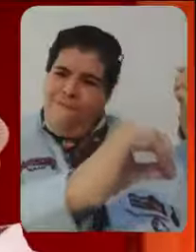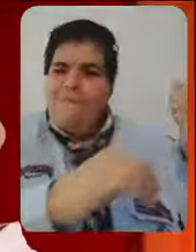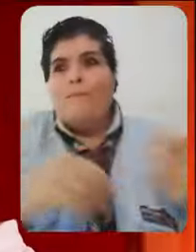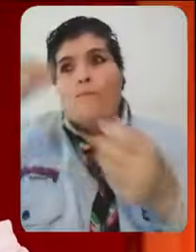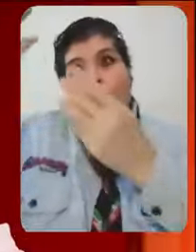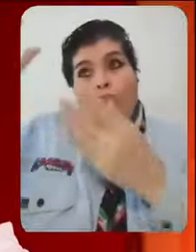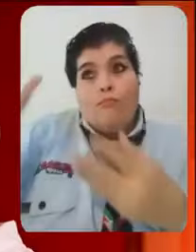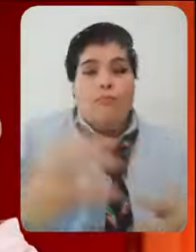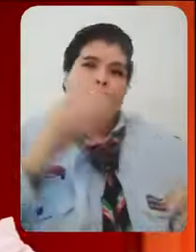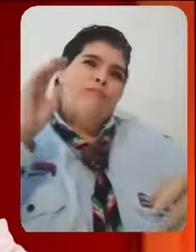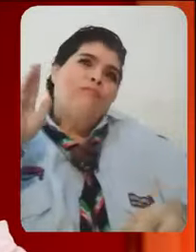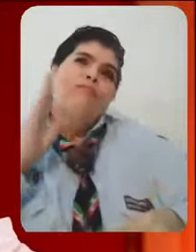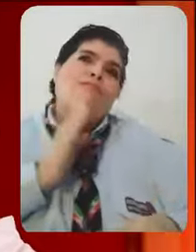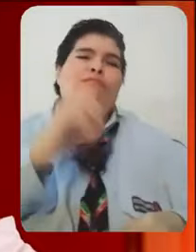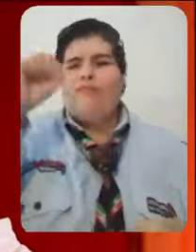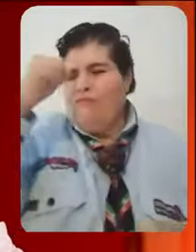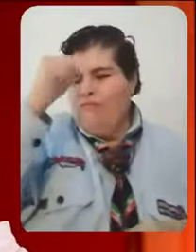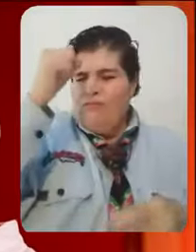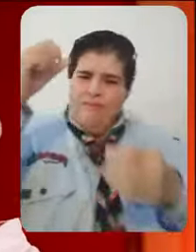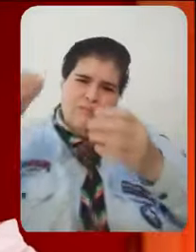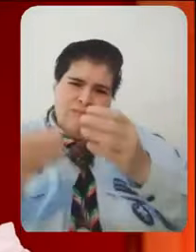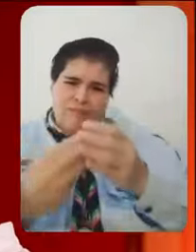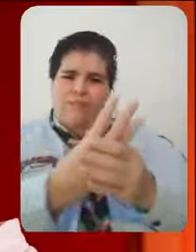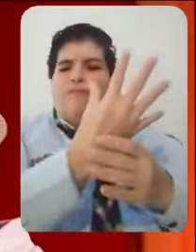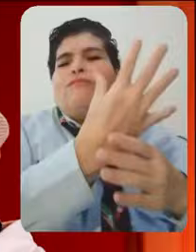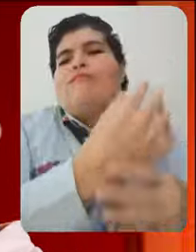Cuando la adversidad llega a surgir,